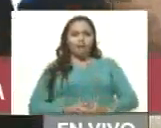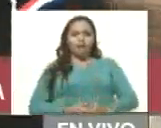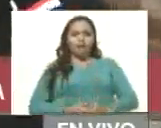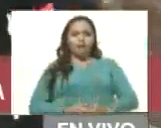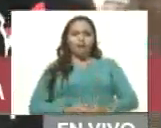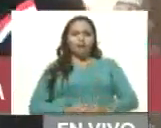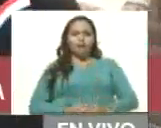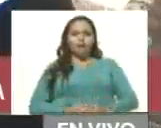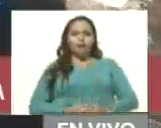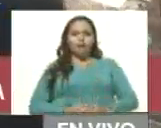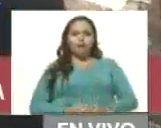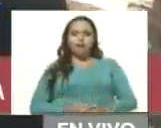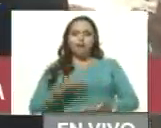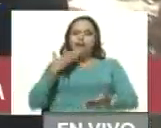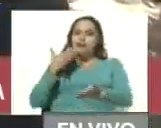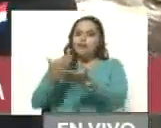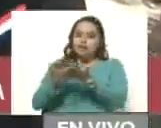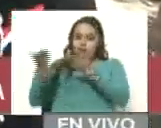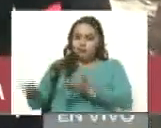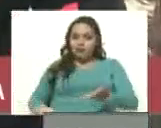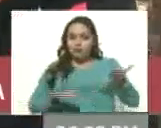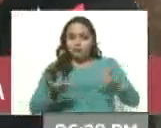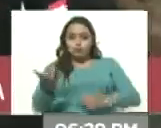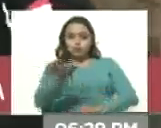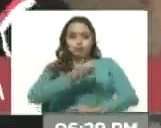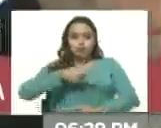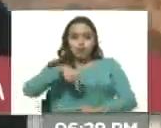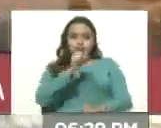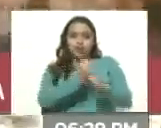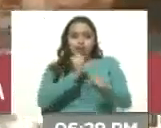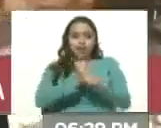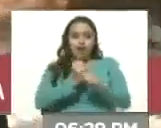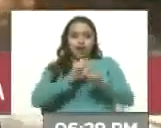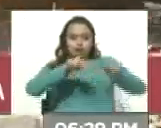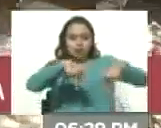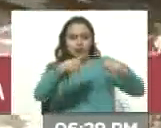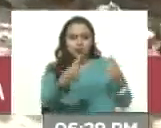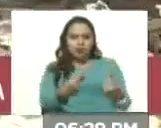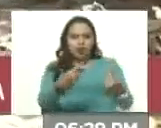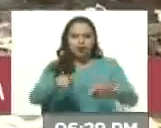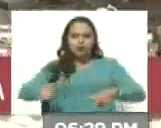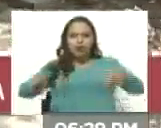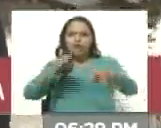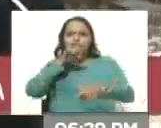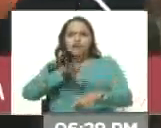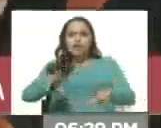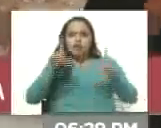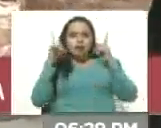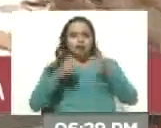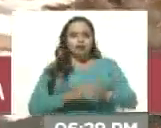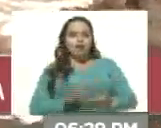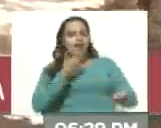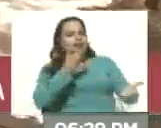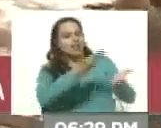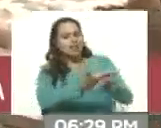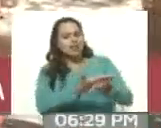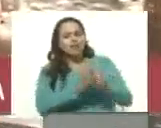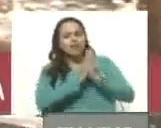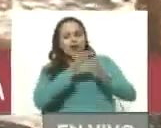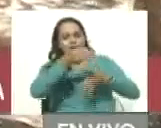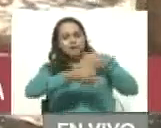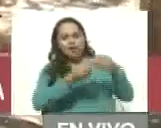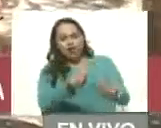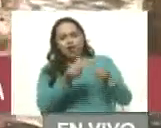muchas gracias bienvenido también a esta preciosa obra de restauración de gracias eduardo comentarnos de qué